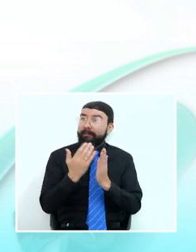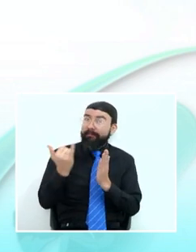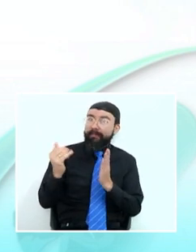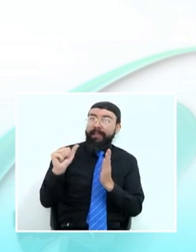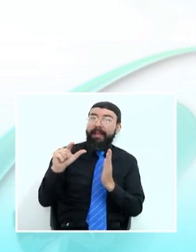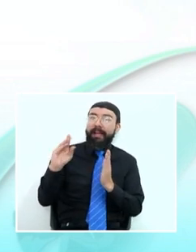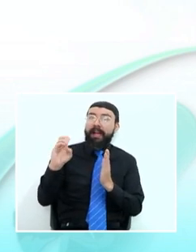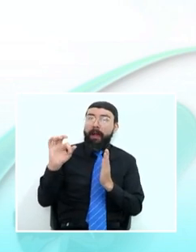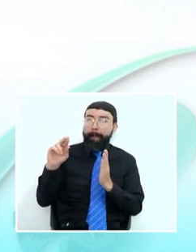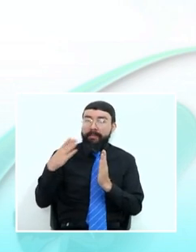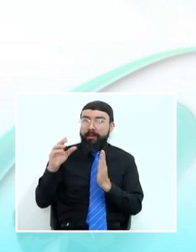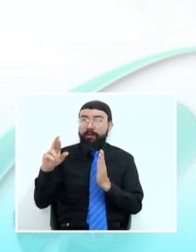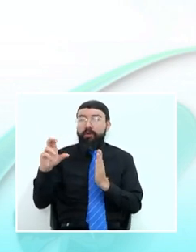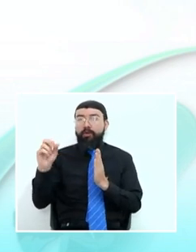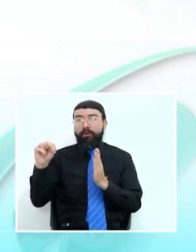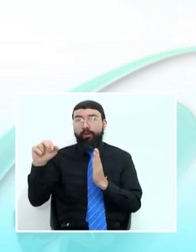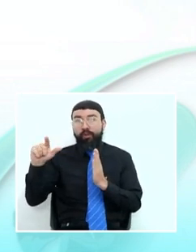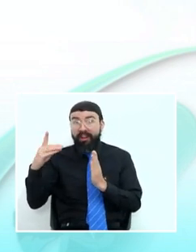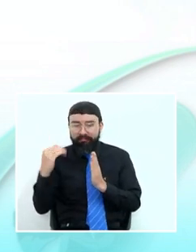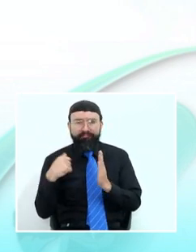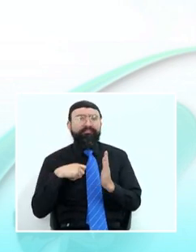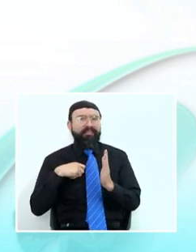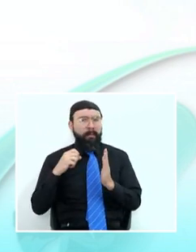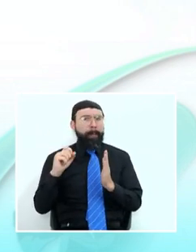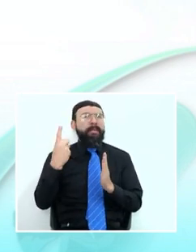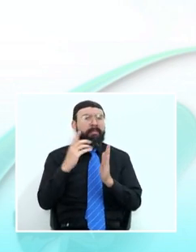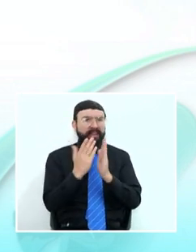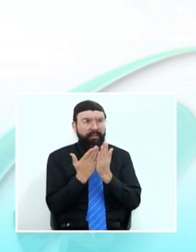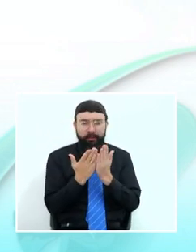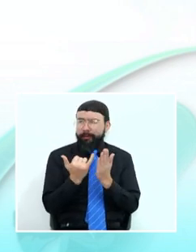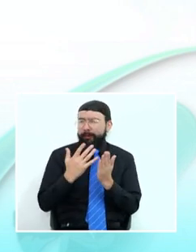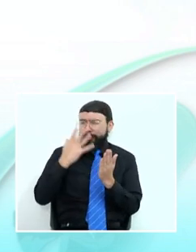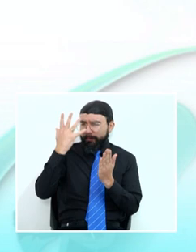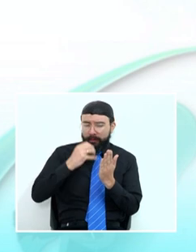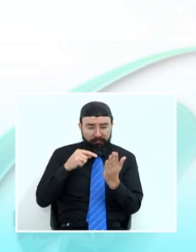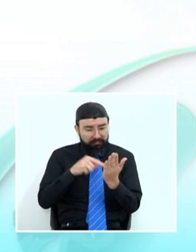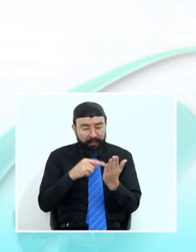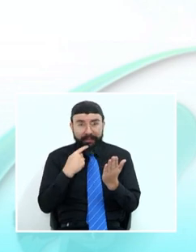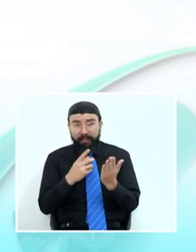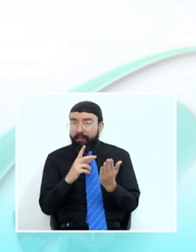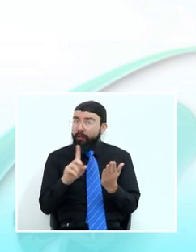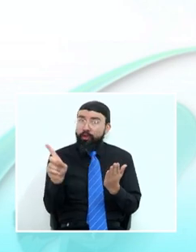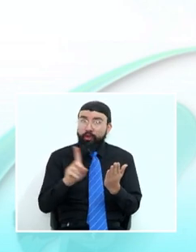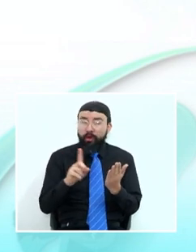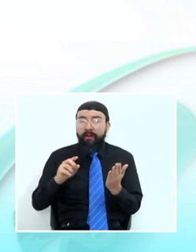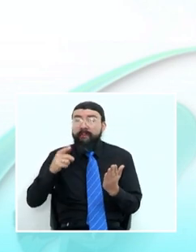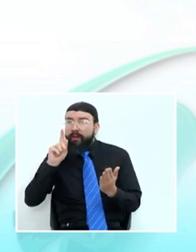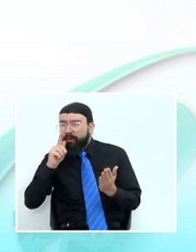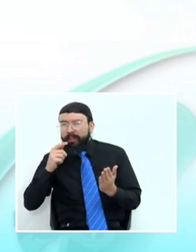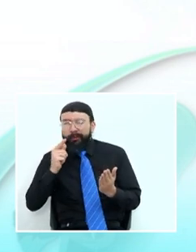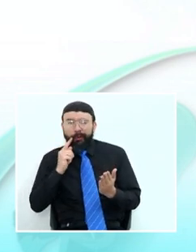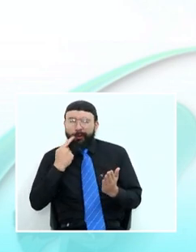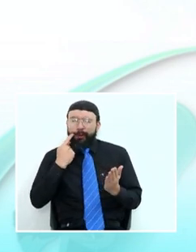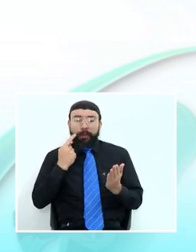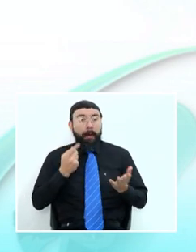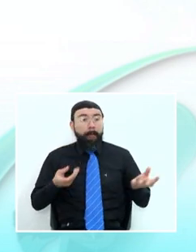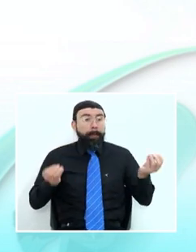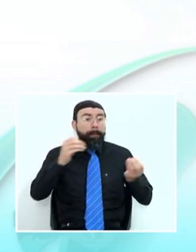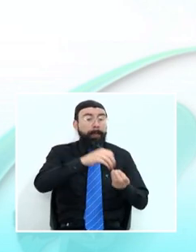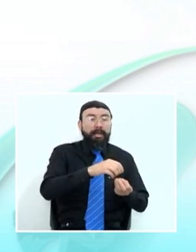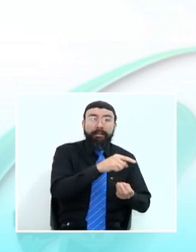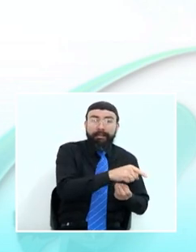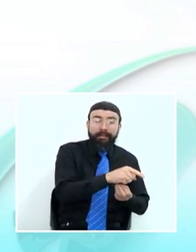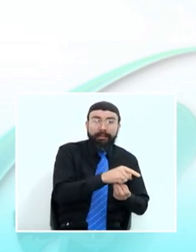Morales. Me parece muy interesante, muy bien. En esta edición dice que no debemos combinar frutas ácidas con las